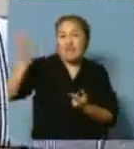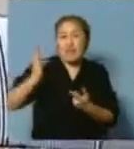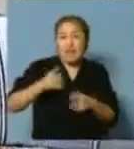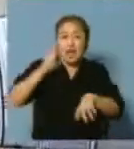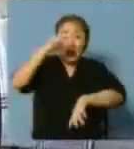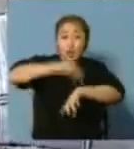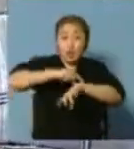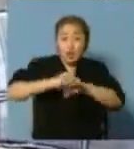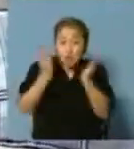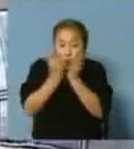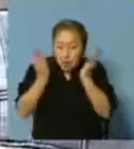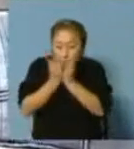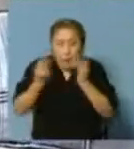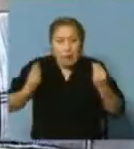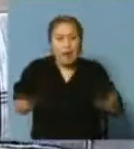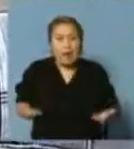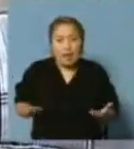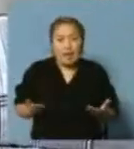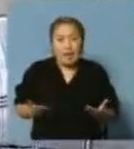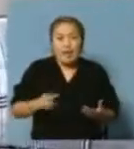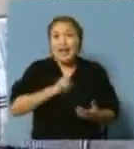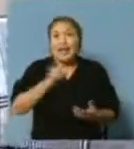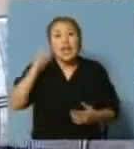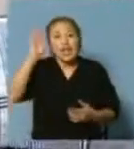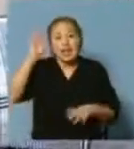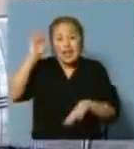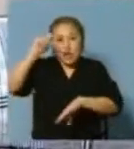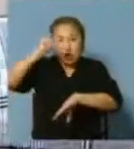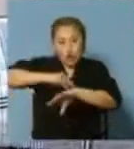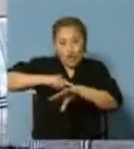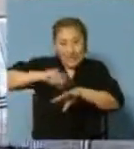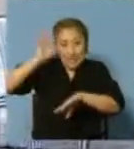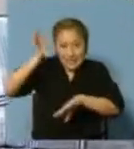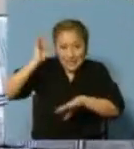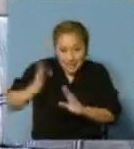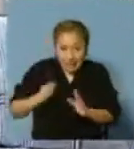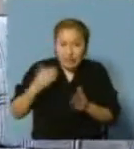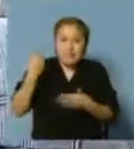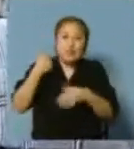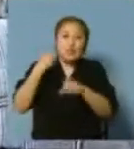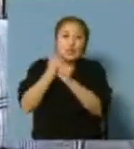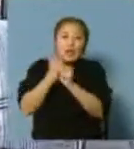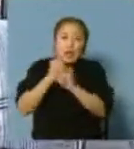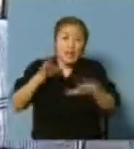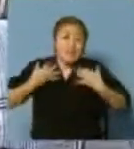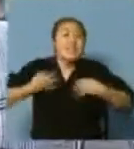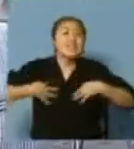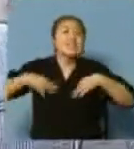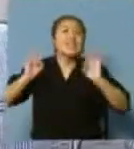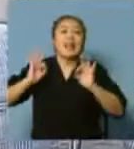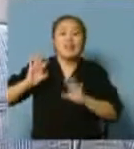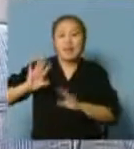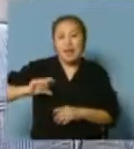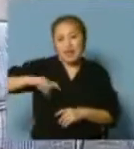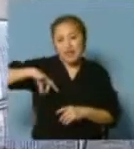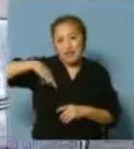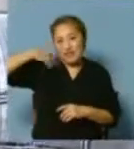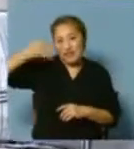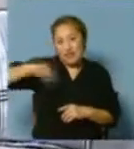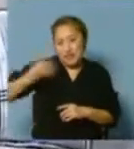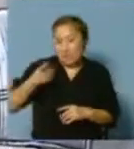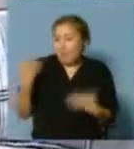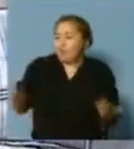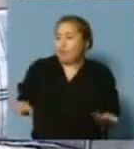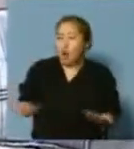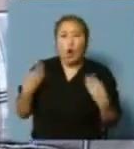estudiado, el médico de buen corazón, y su vocación es salvar vidas, o sea, se contradice,